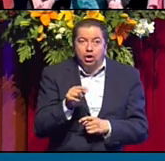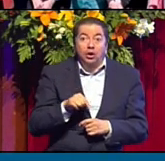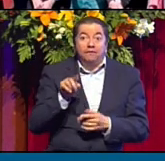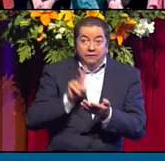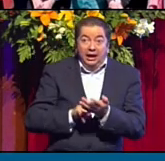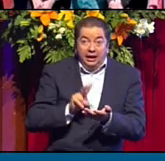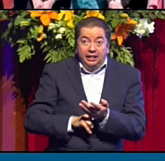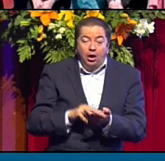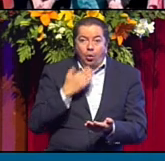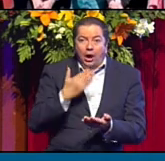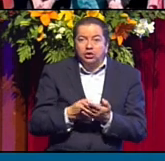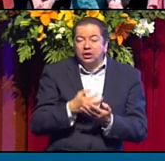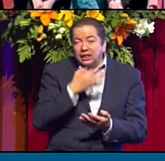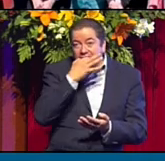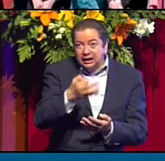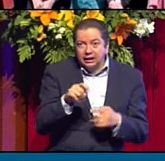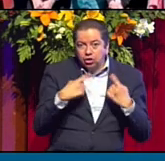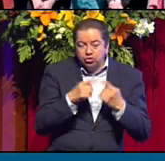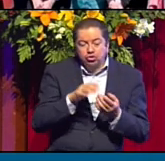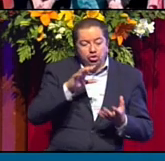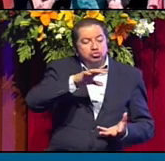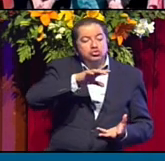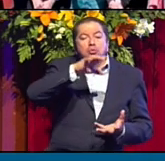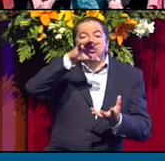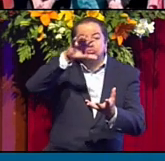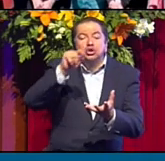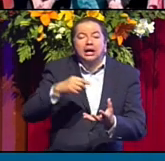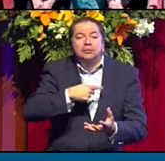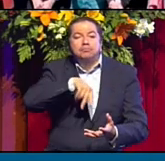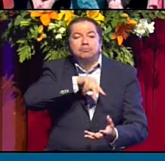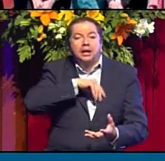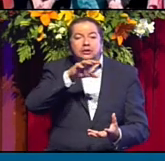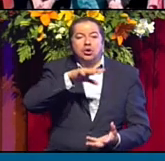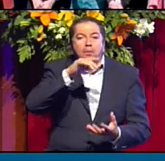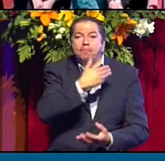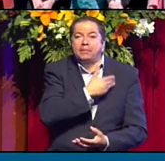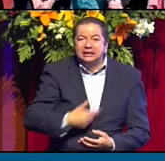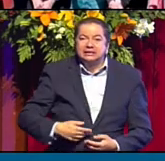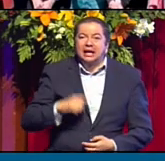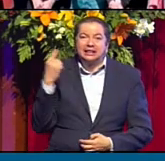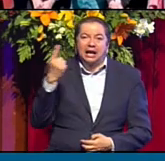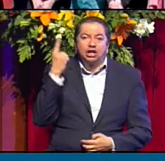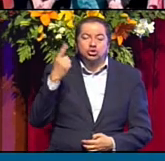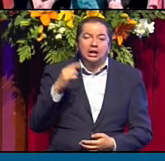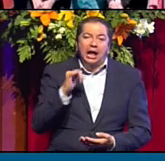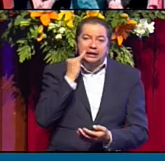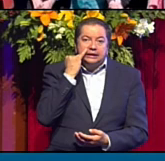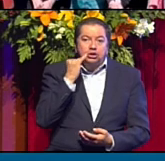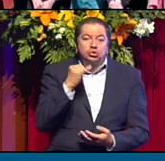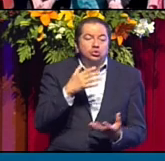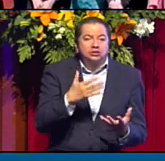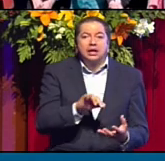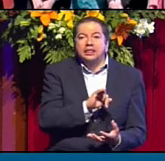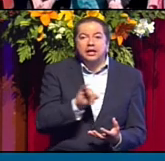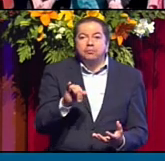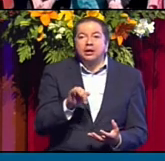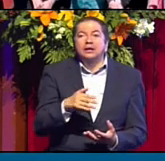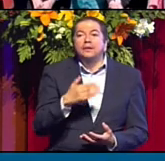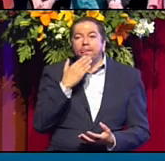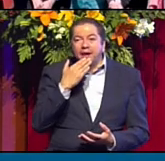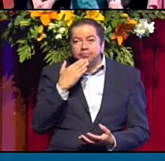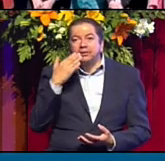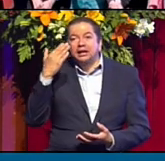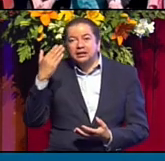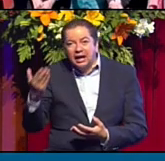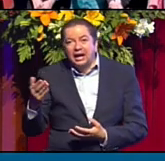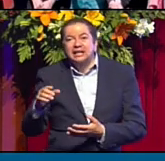ella cuando dijimos, nosotros le entregamos esta distinción al presidente nacional de la institución y después dijimos, y ahí también le vamos